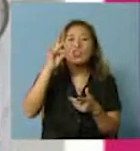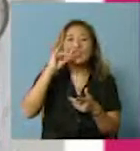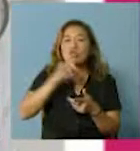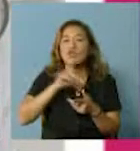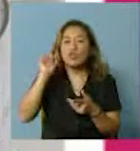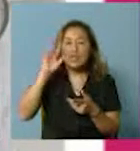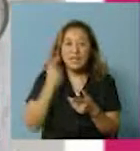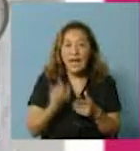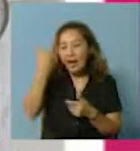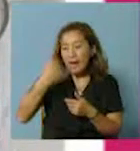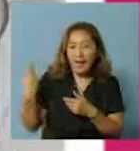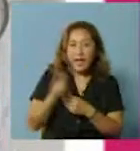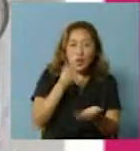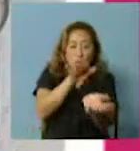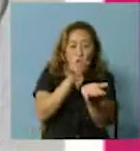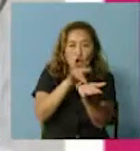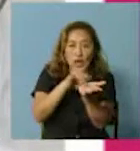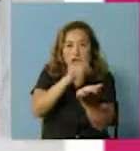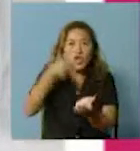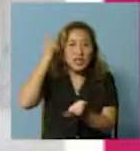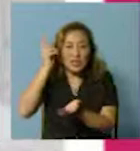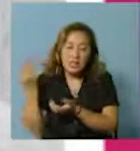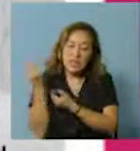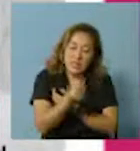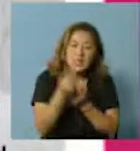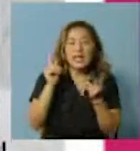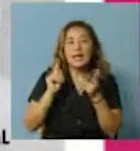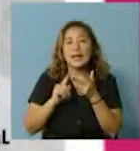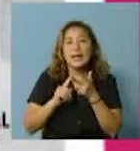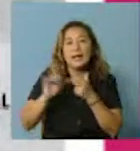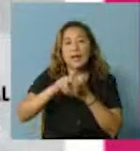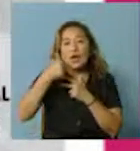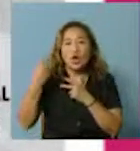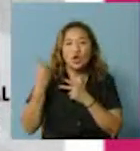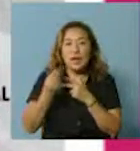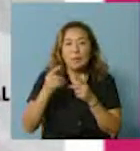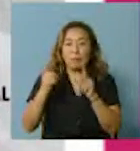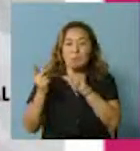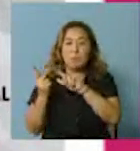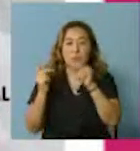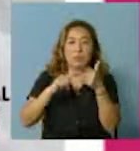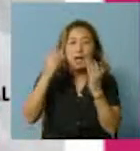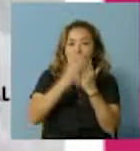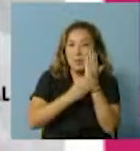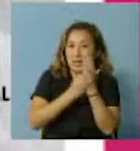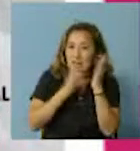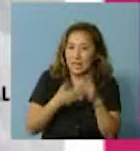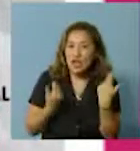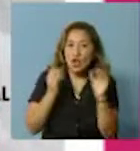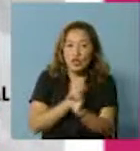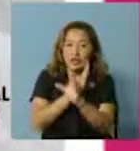a el contralor general de chile tenemos al va a estar el ministro probablemente de